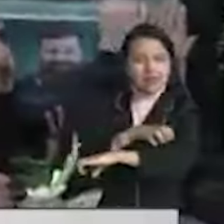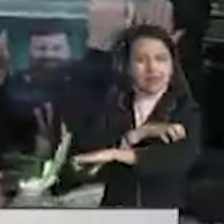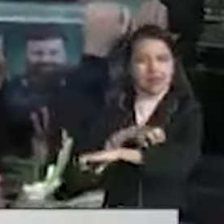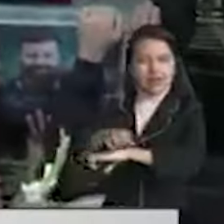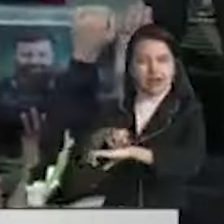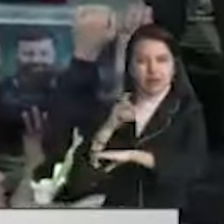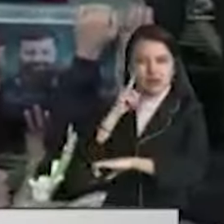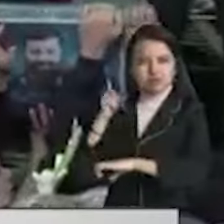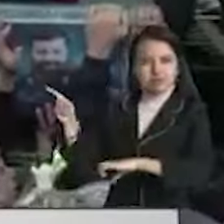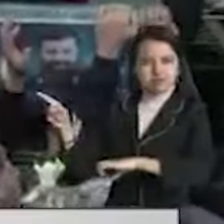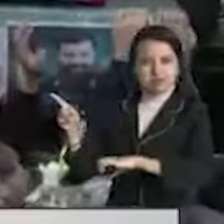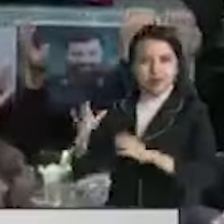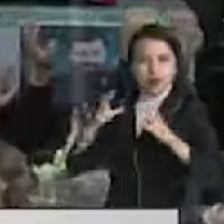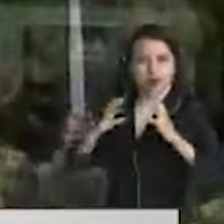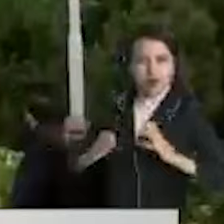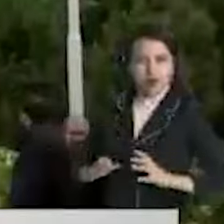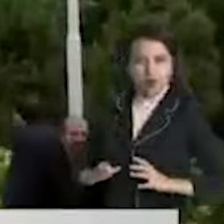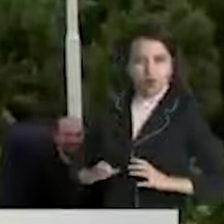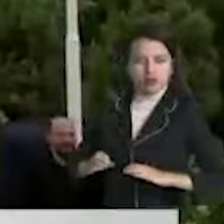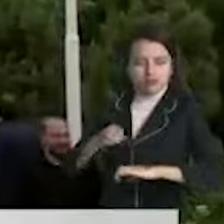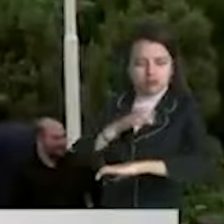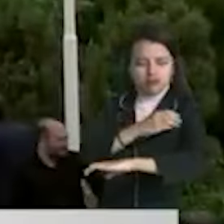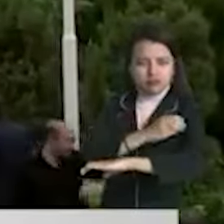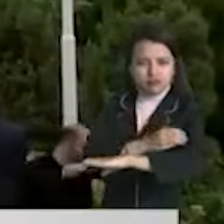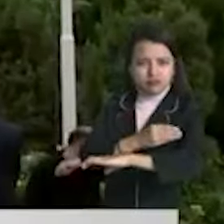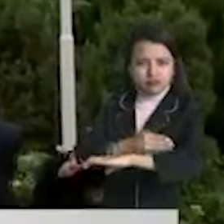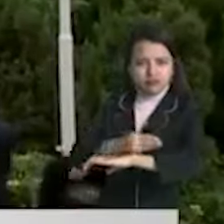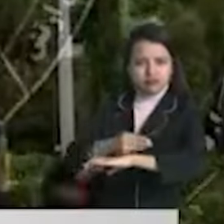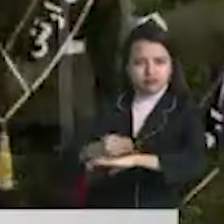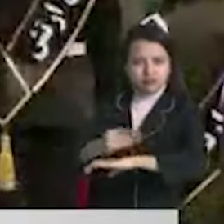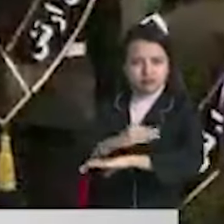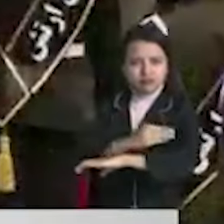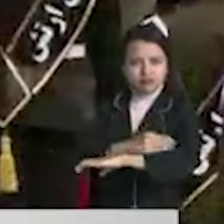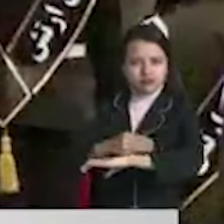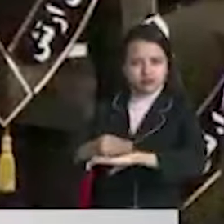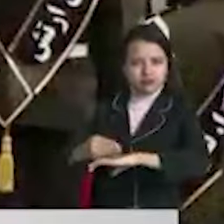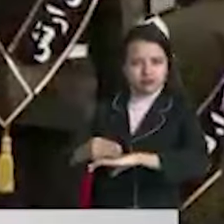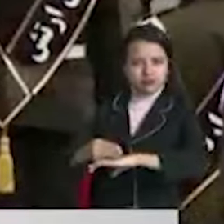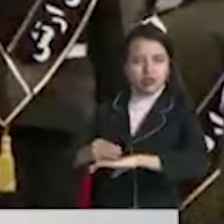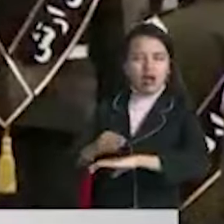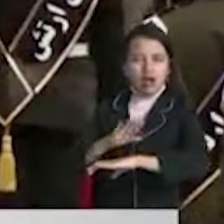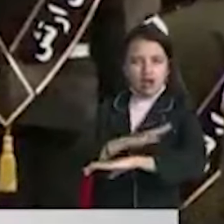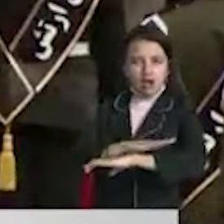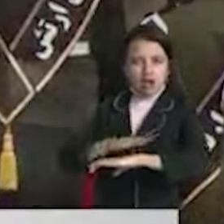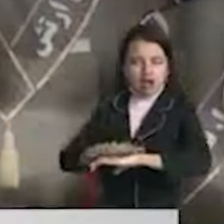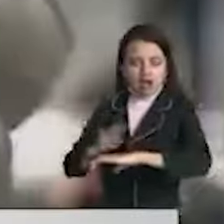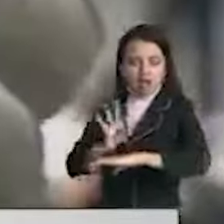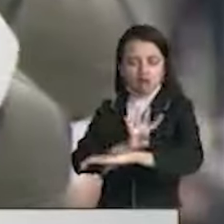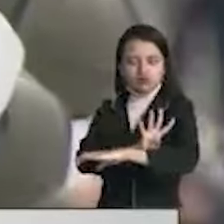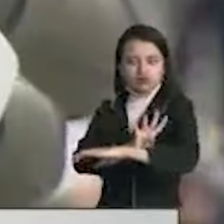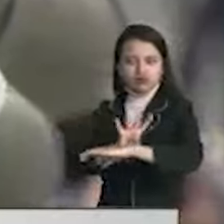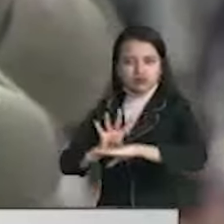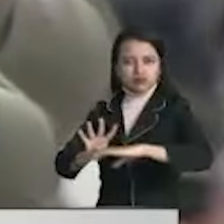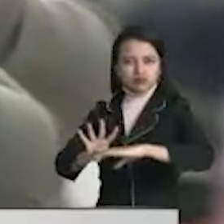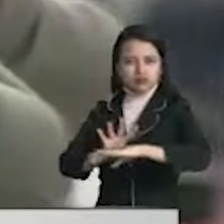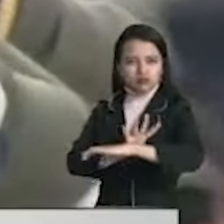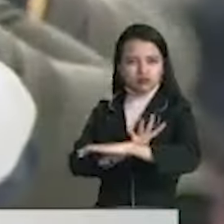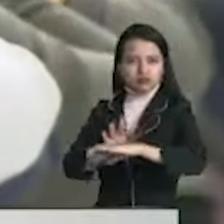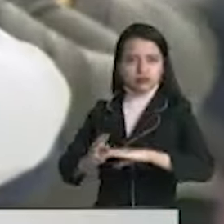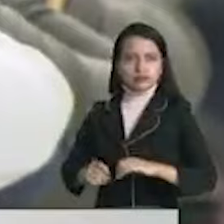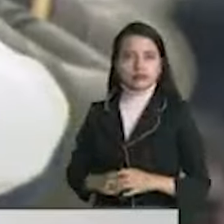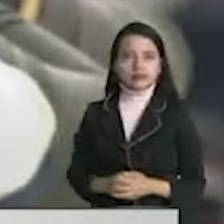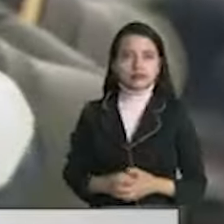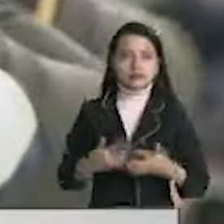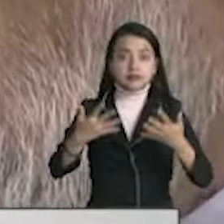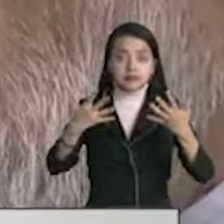una procesión. Luego de esto, los funcionarios israelíes y figuras religiosas recibieron los cuerpos en Teherán,